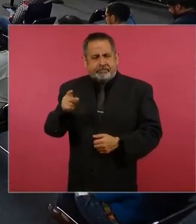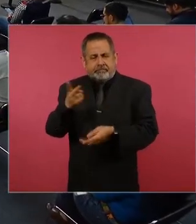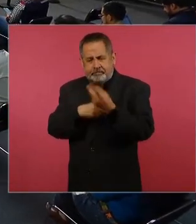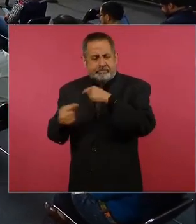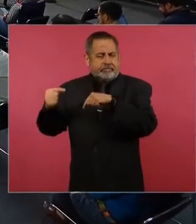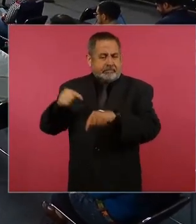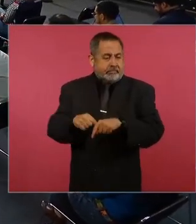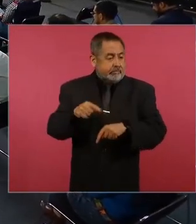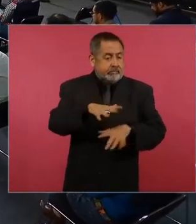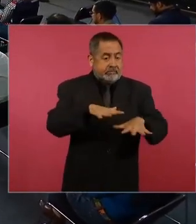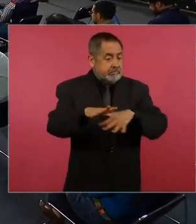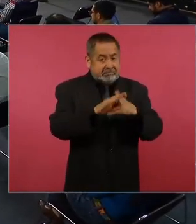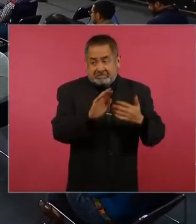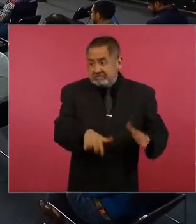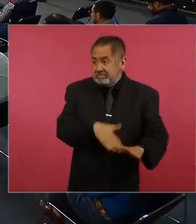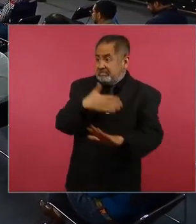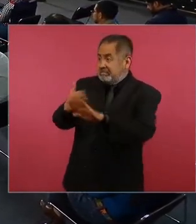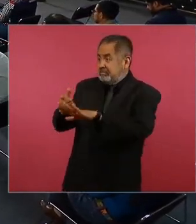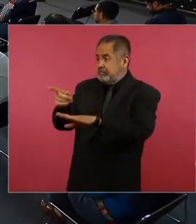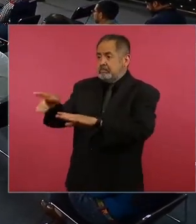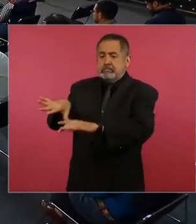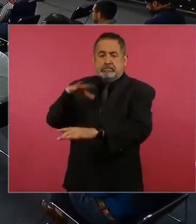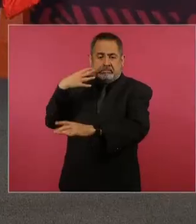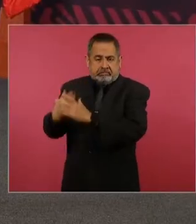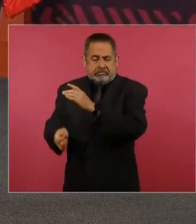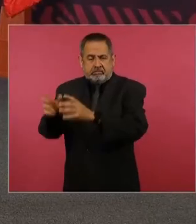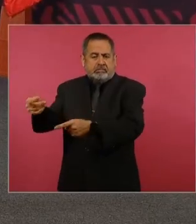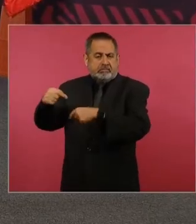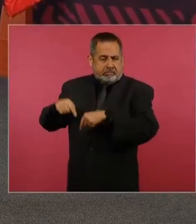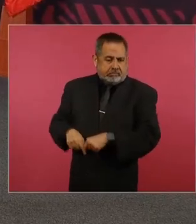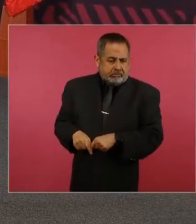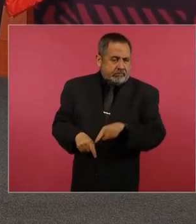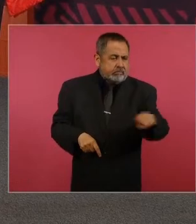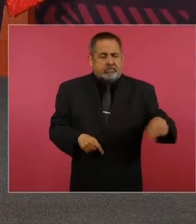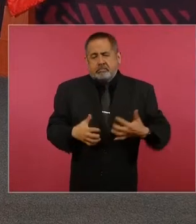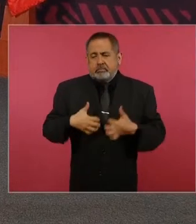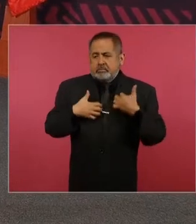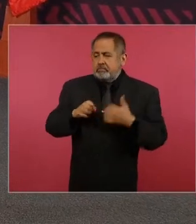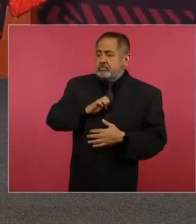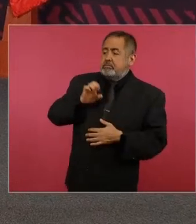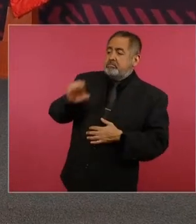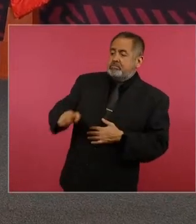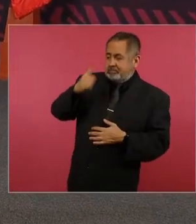un golpe de Estado también racista.